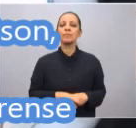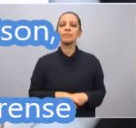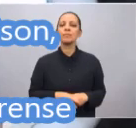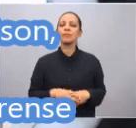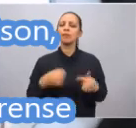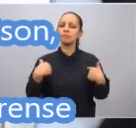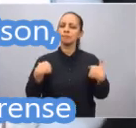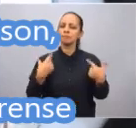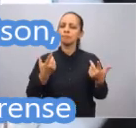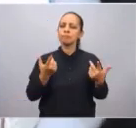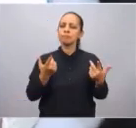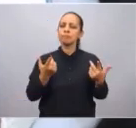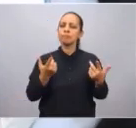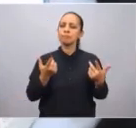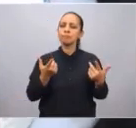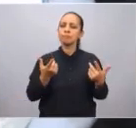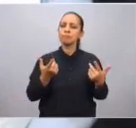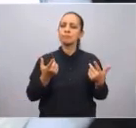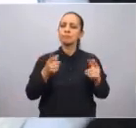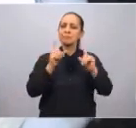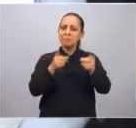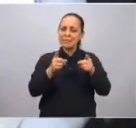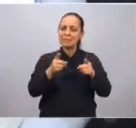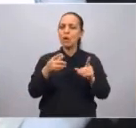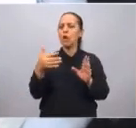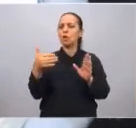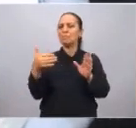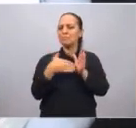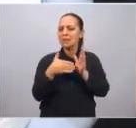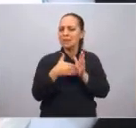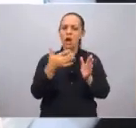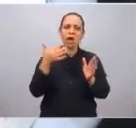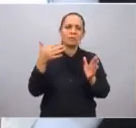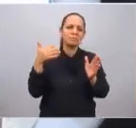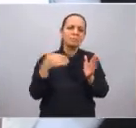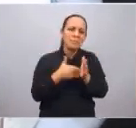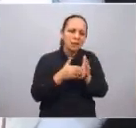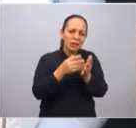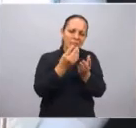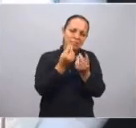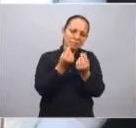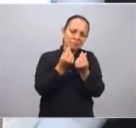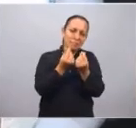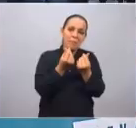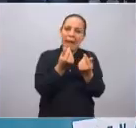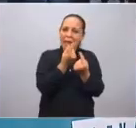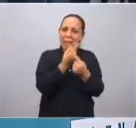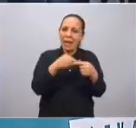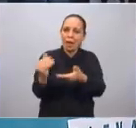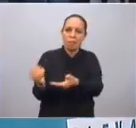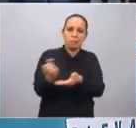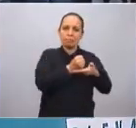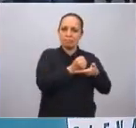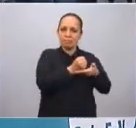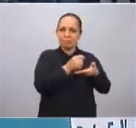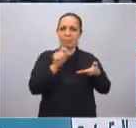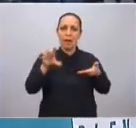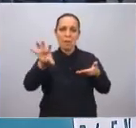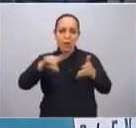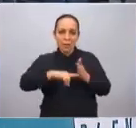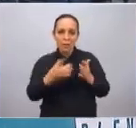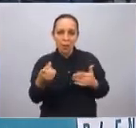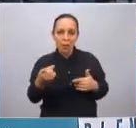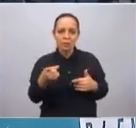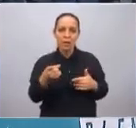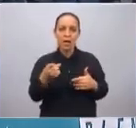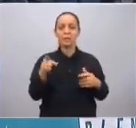mencionar ese millón de millones de recursos que le sacaron a la provincia, como